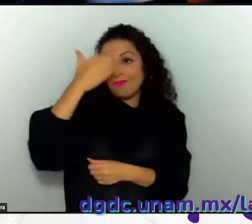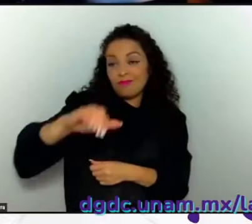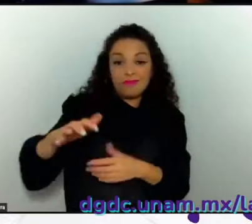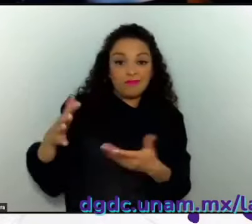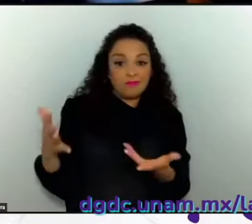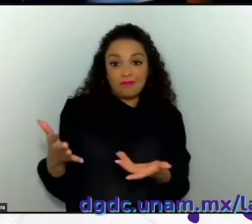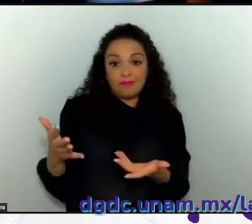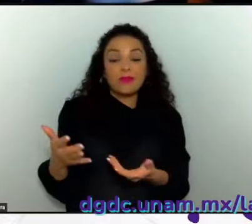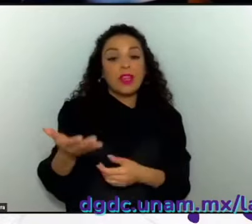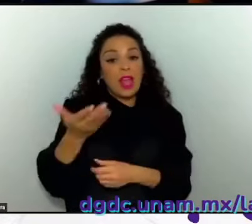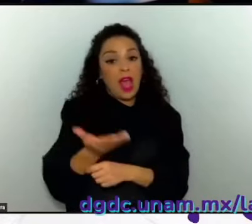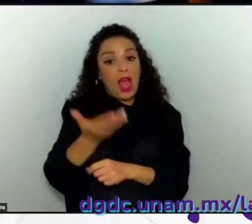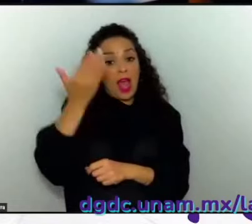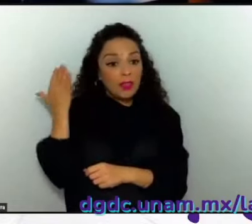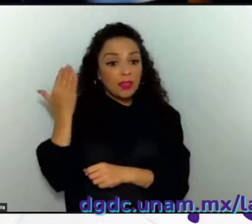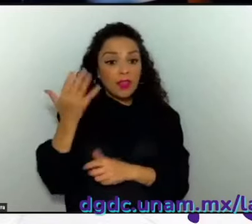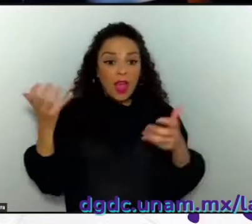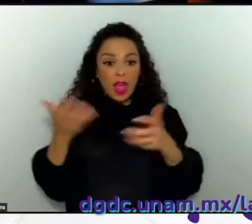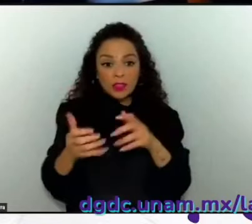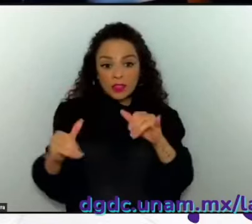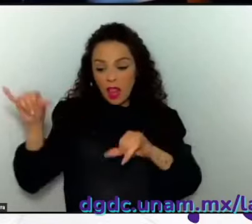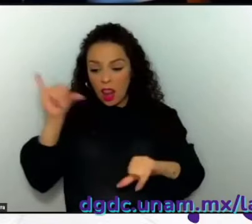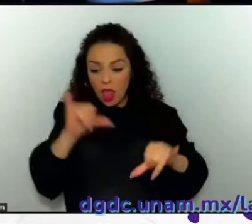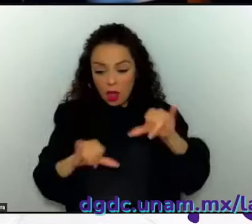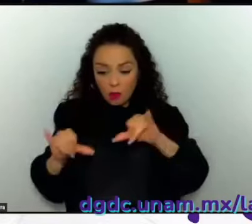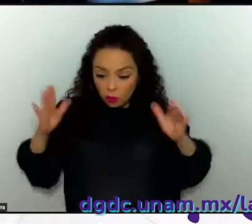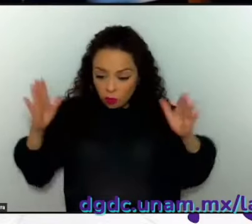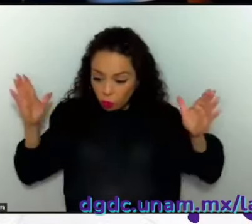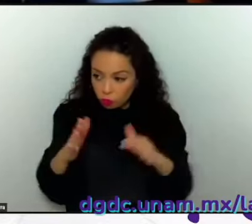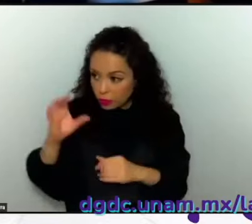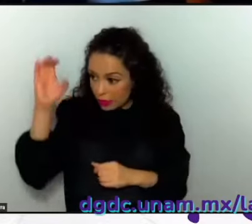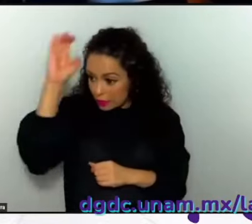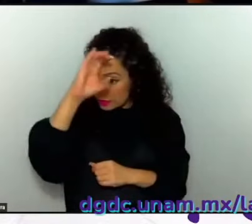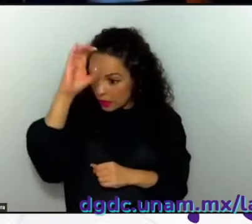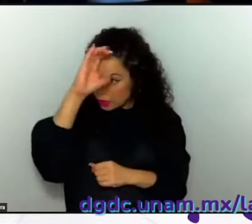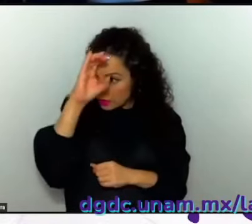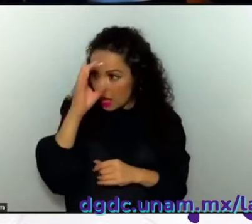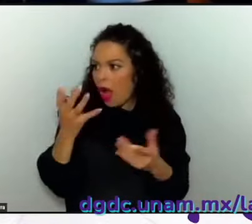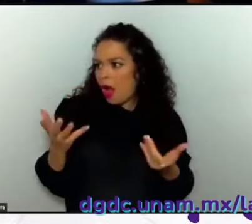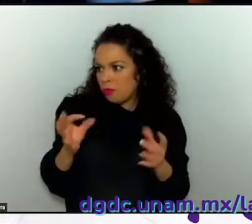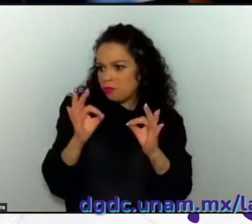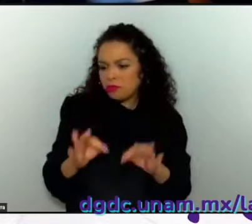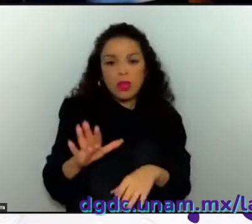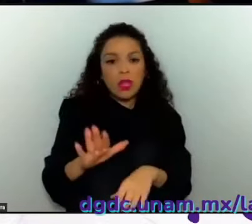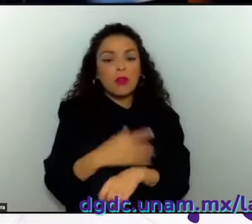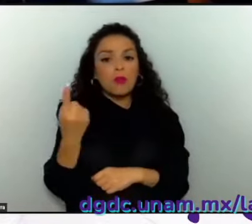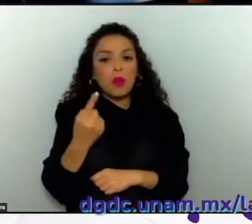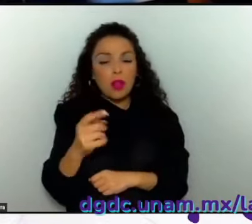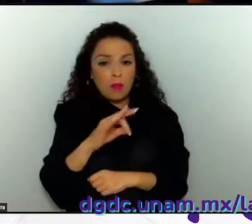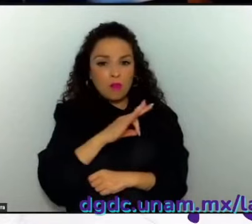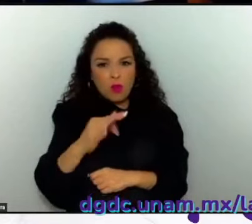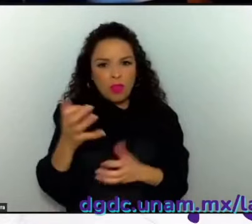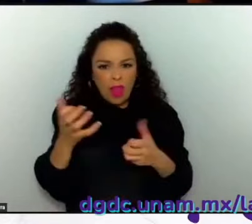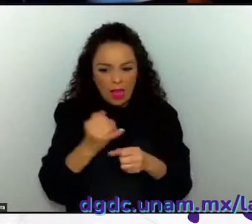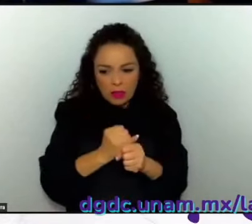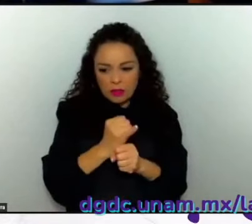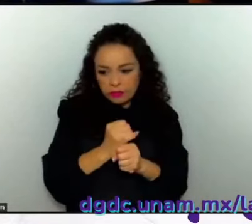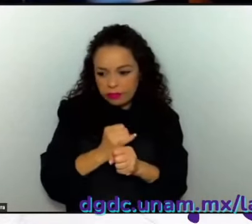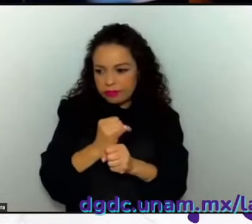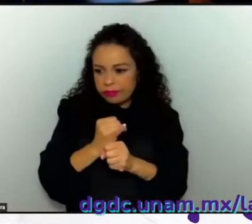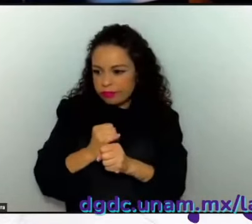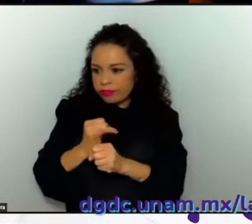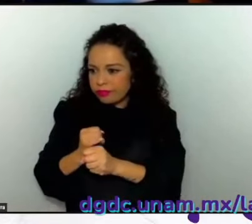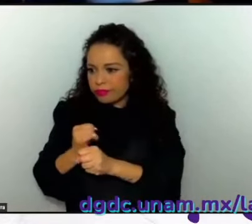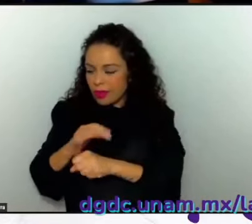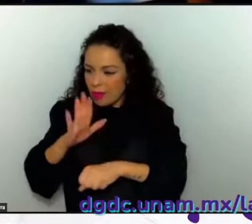hacer ciencia en un laboratorio pequeño era razonable porque los experimentos que se podían hacer que